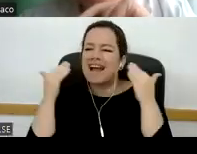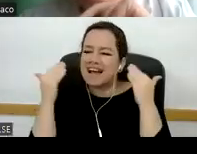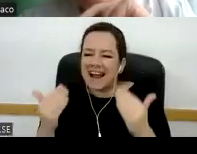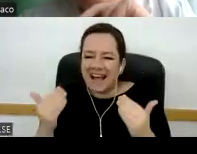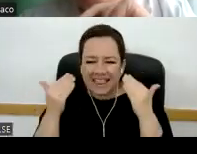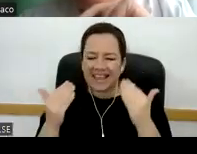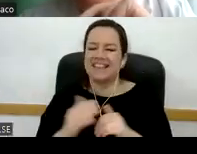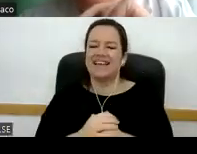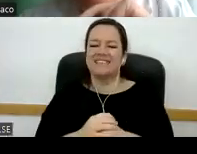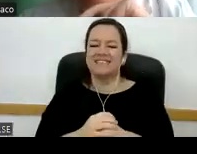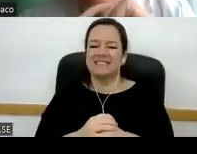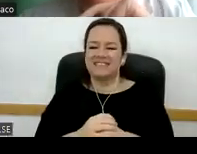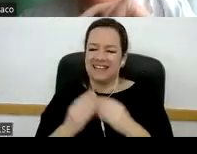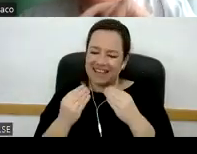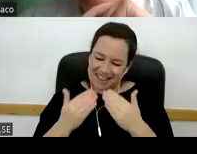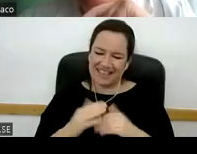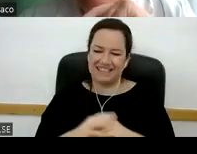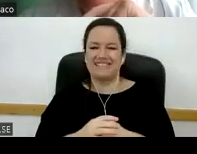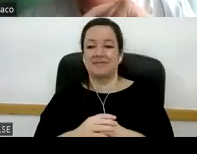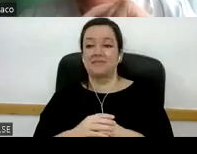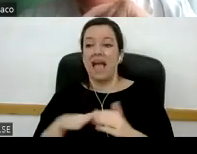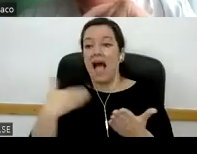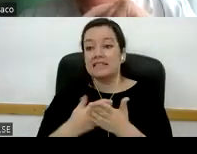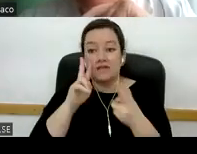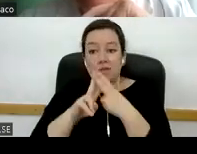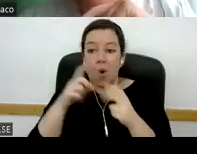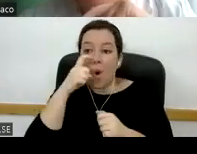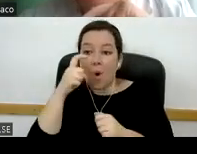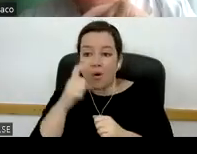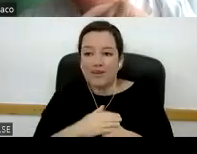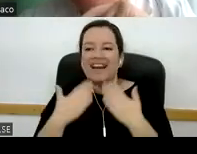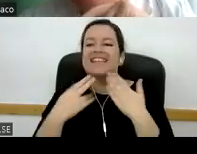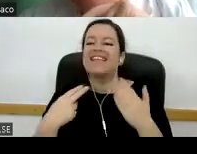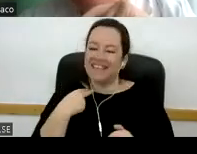más. Y muchas gracias. Hasta junio. Gracias a ti, Alicia, también.